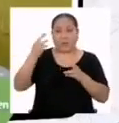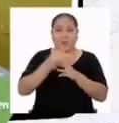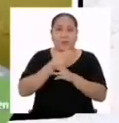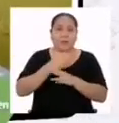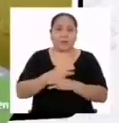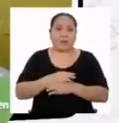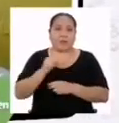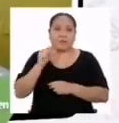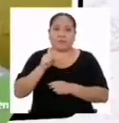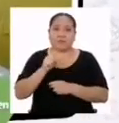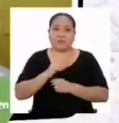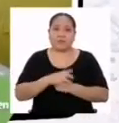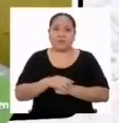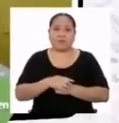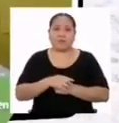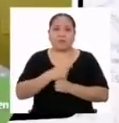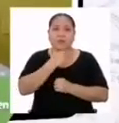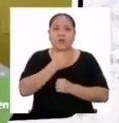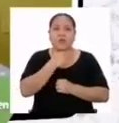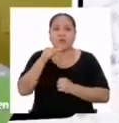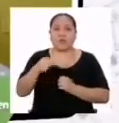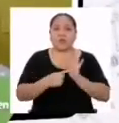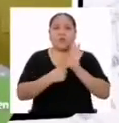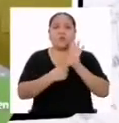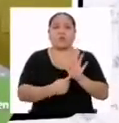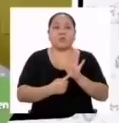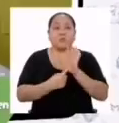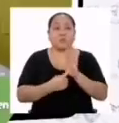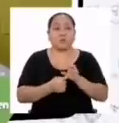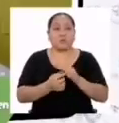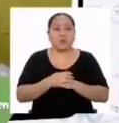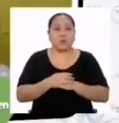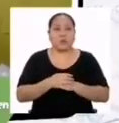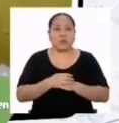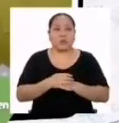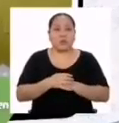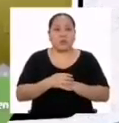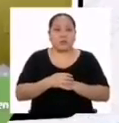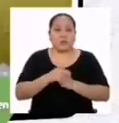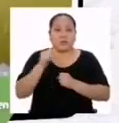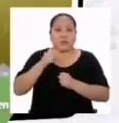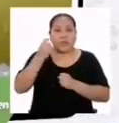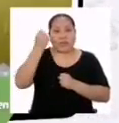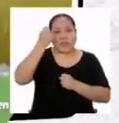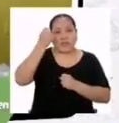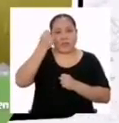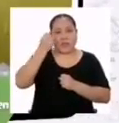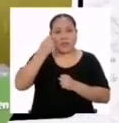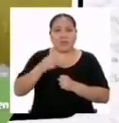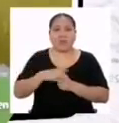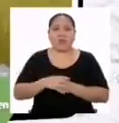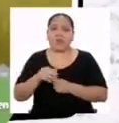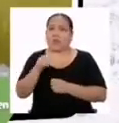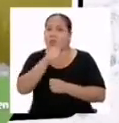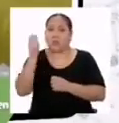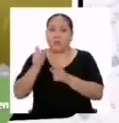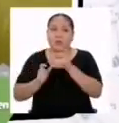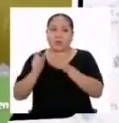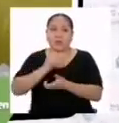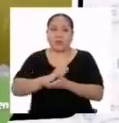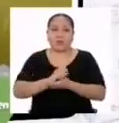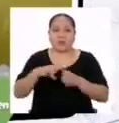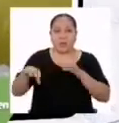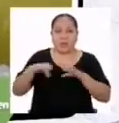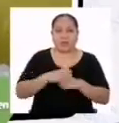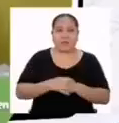curso, porque nos enseña a expresarnos hablando, escribiendo y entendiendo lo que los otros hacen en sus textos, y a